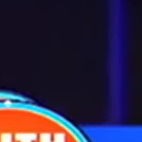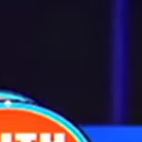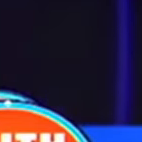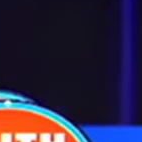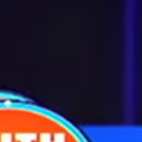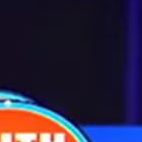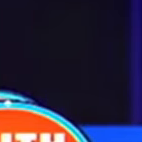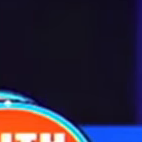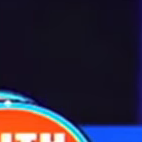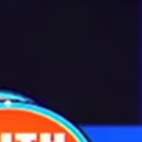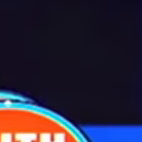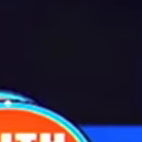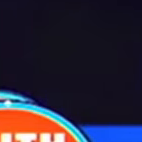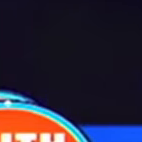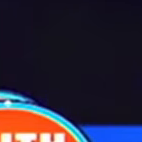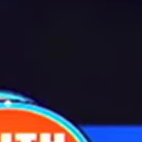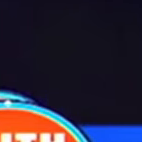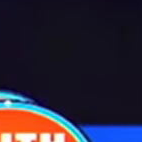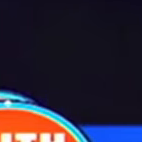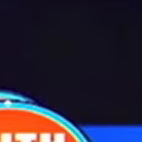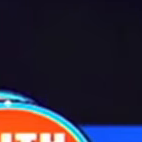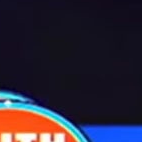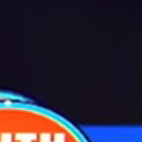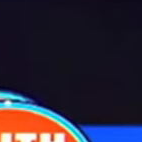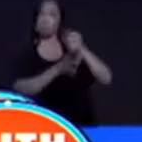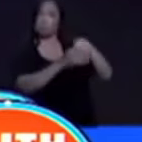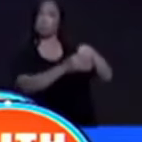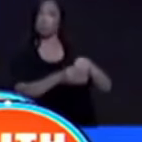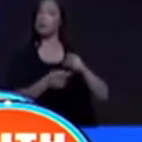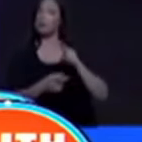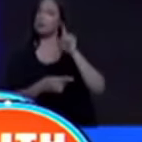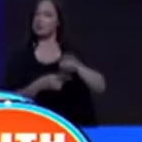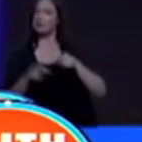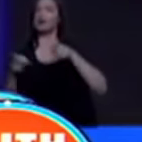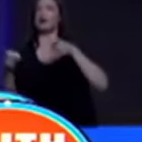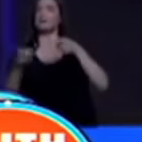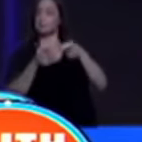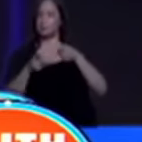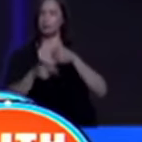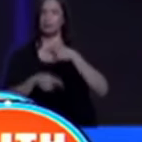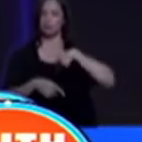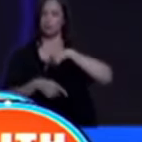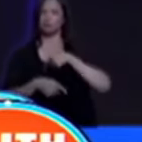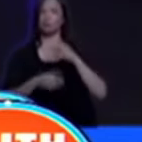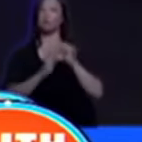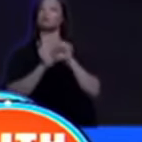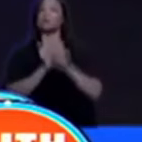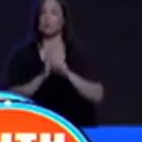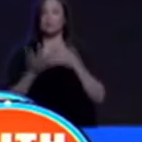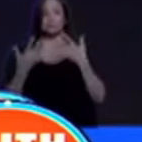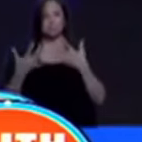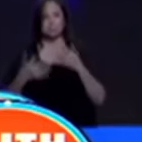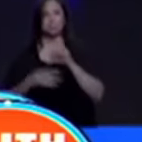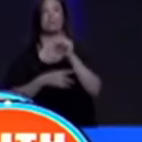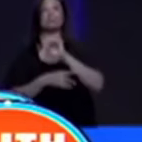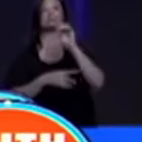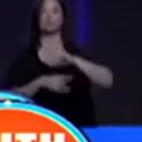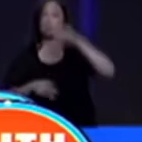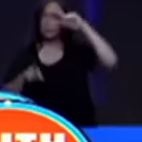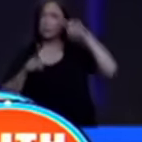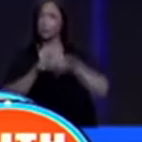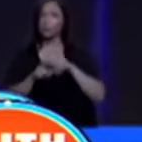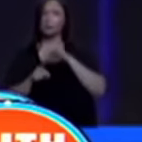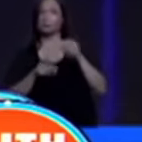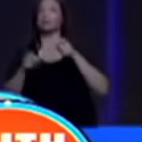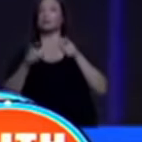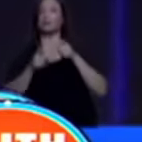pero entran 300, porque todas esas mafias están dadas y están controladas y se sabe por dónde opera. Entonces, yo creo que el